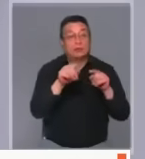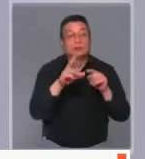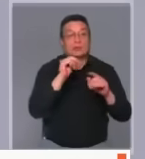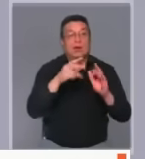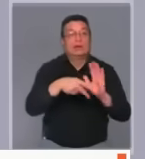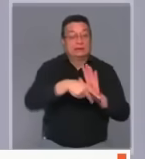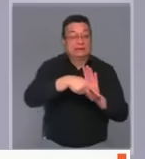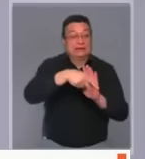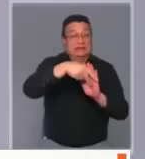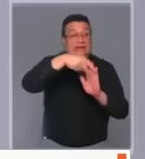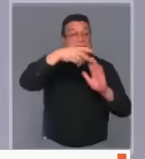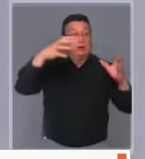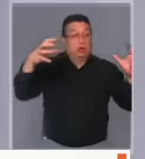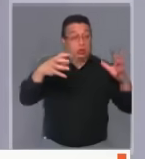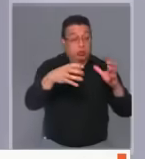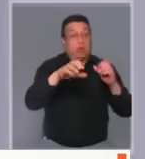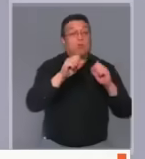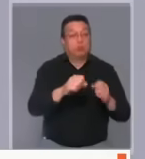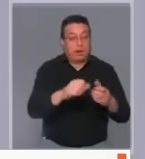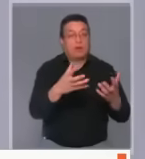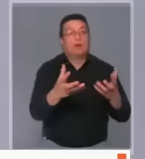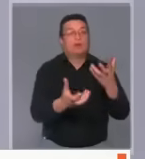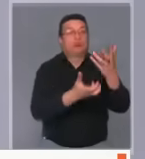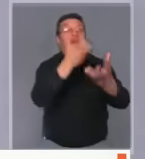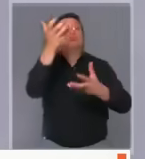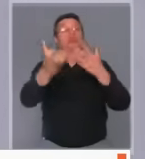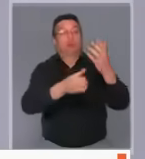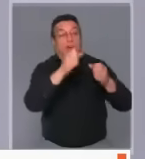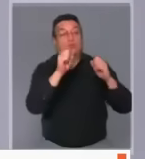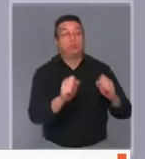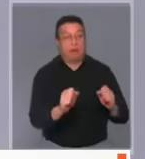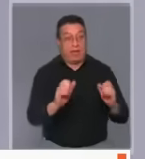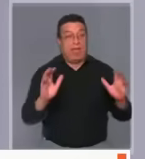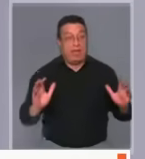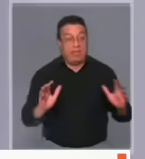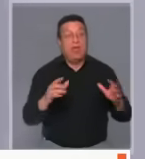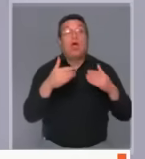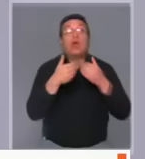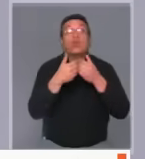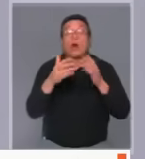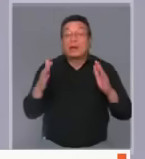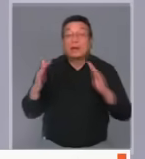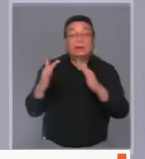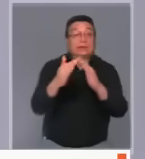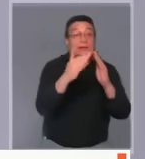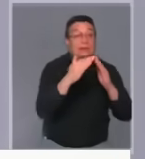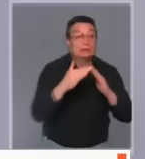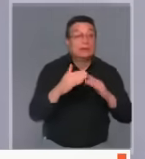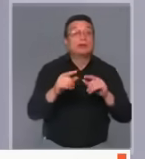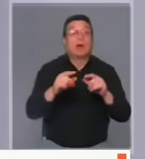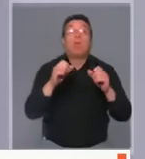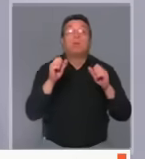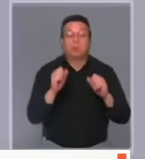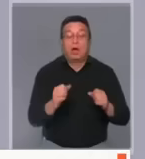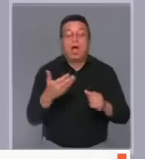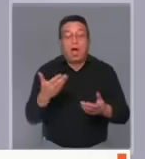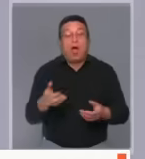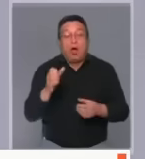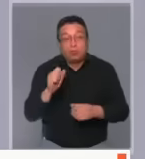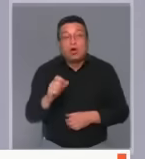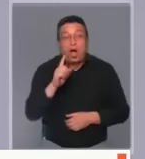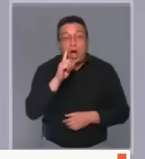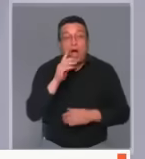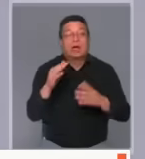calor suficiente para generar que un material combustible entre en ignición. En cualquier vivienda siempre, hoy día vamos a tener muy probablemente